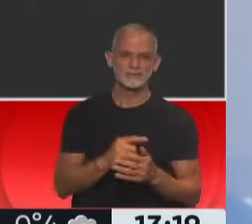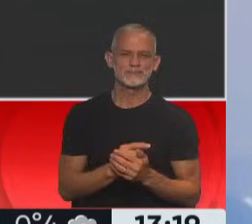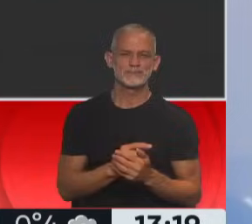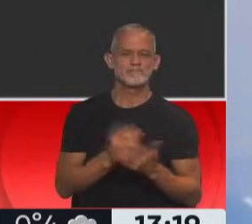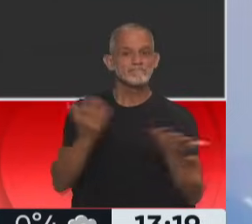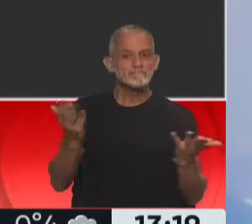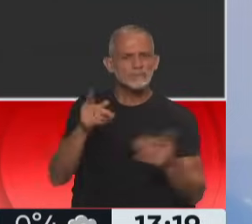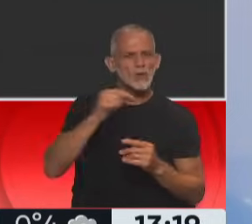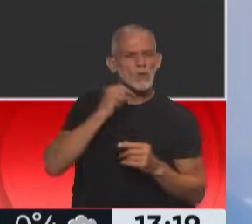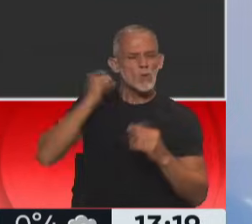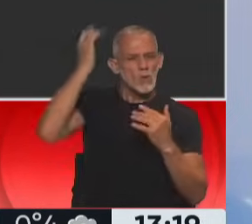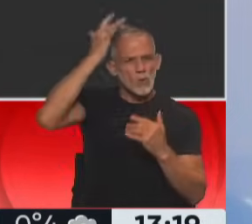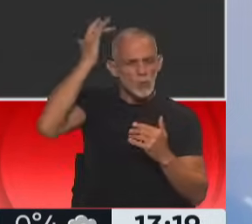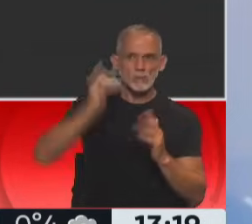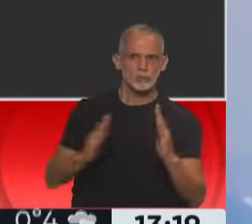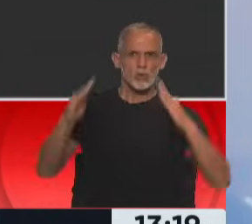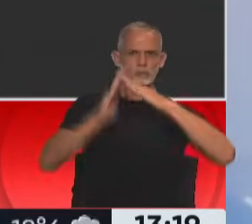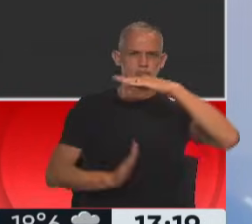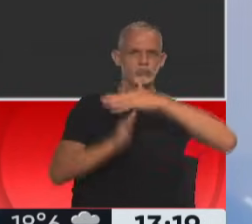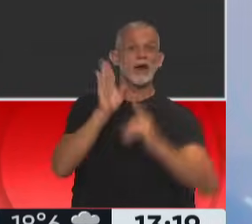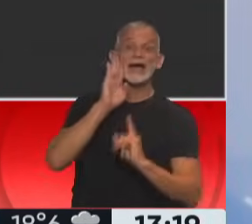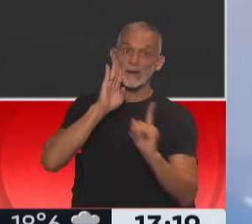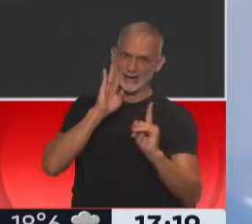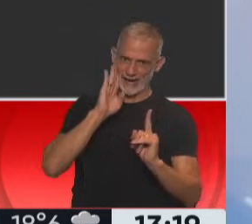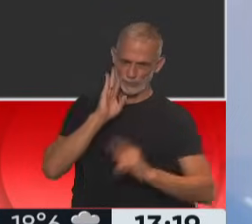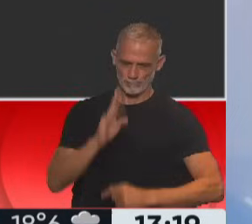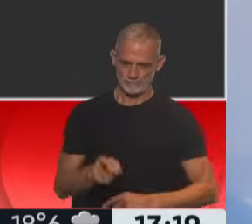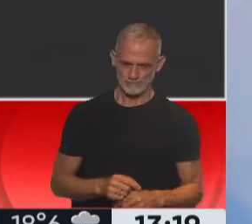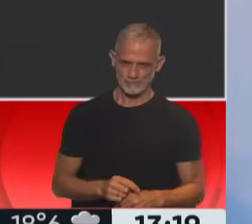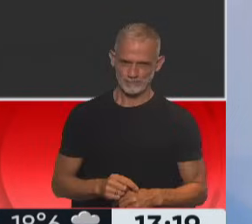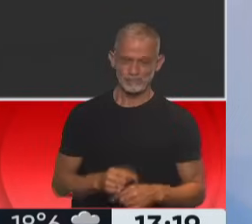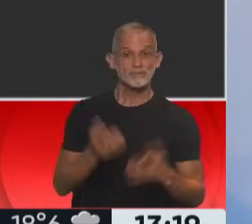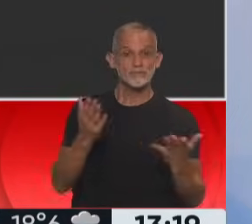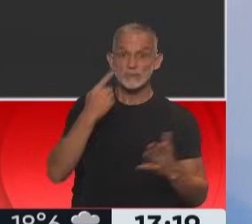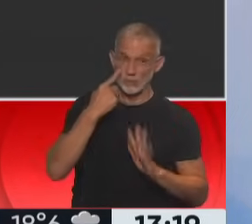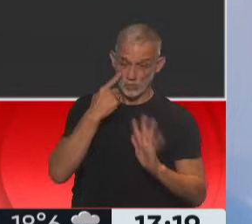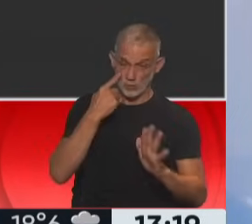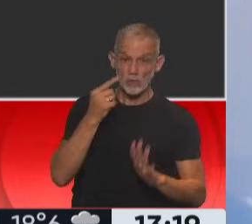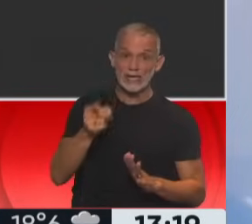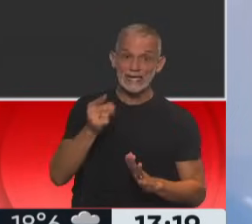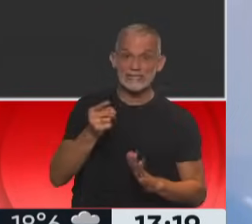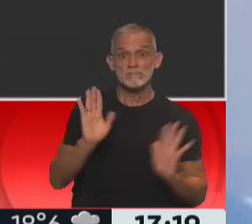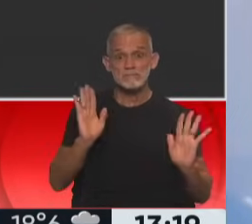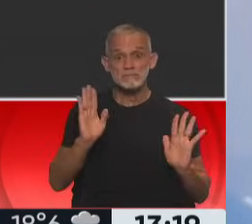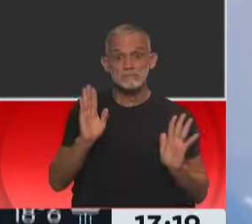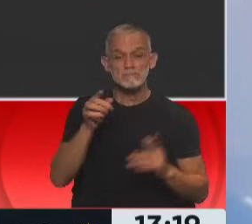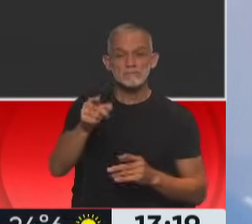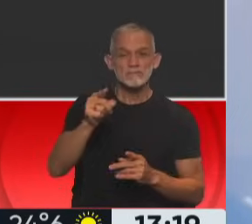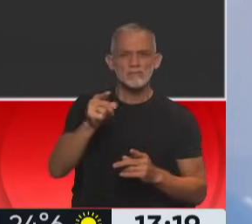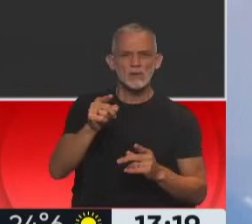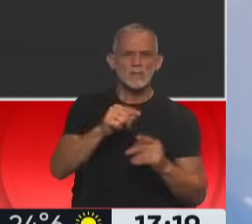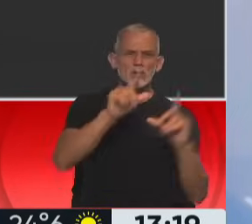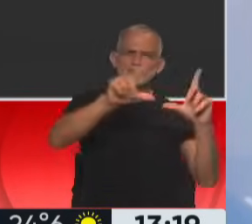Es el cura, es el obispo, el cardenal norteamericano. Exactamente. Atención, este apareció entre